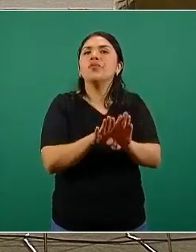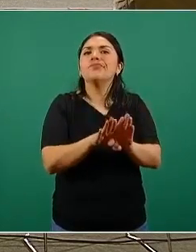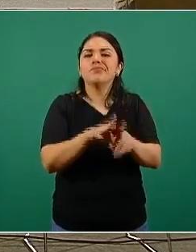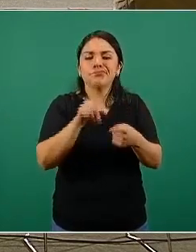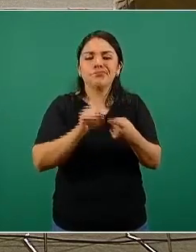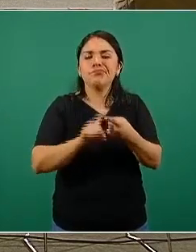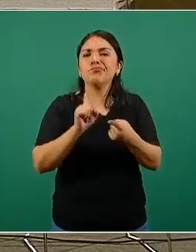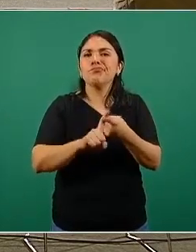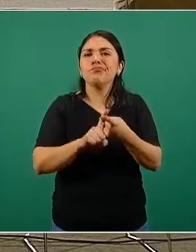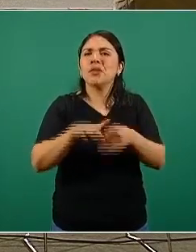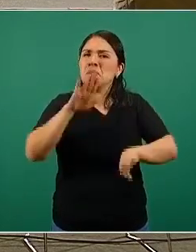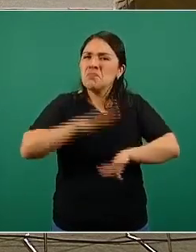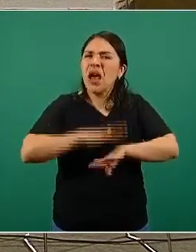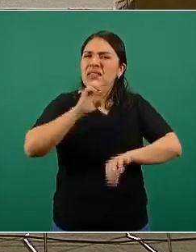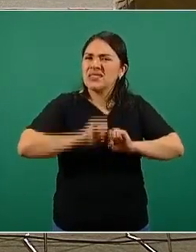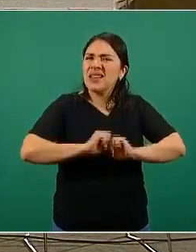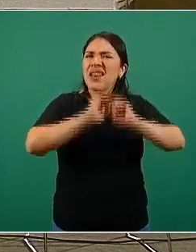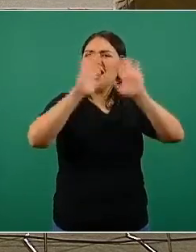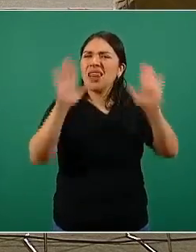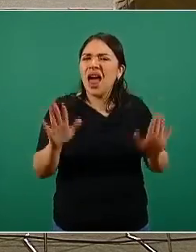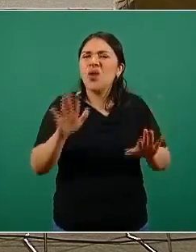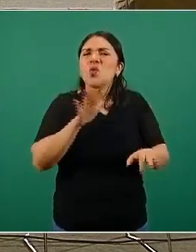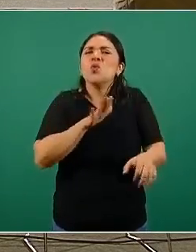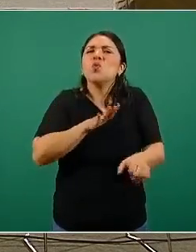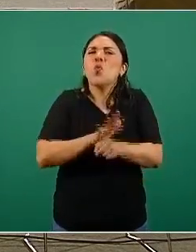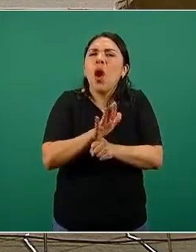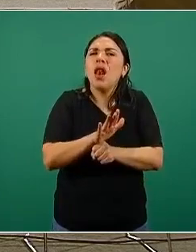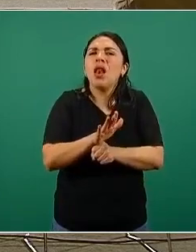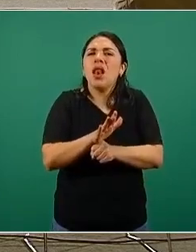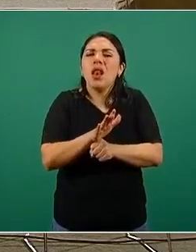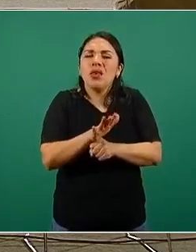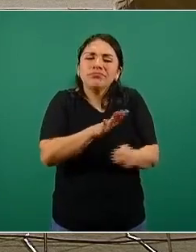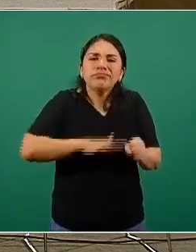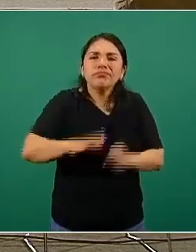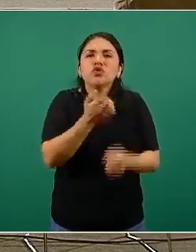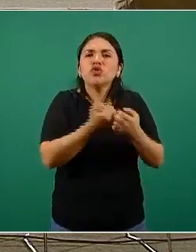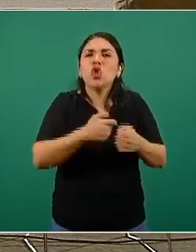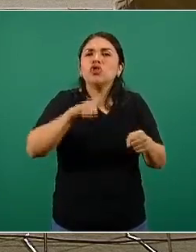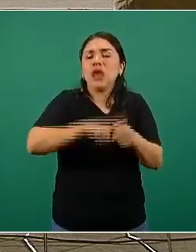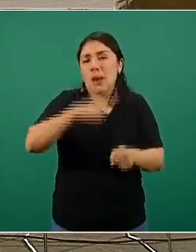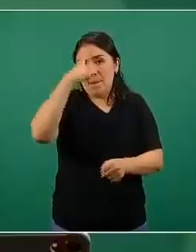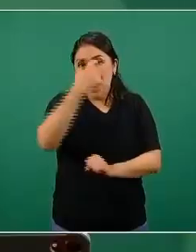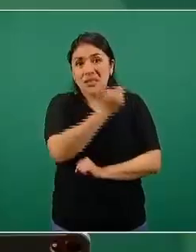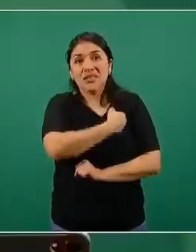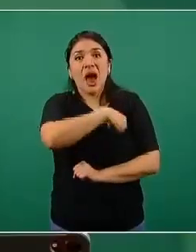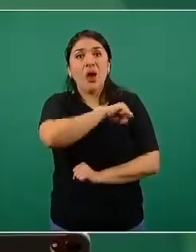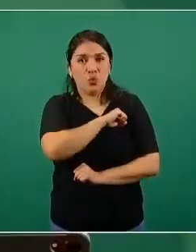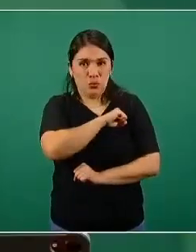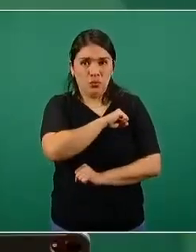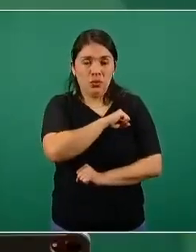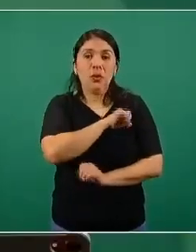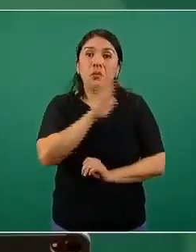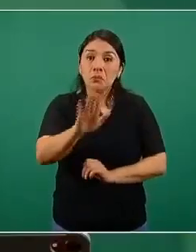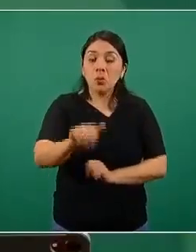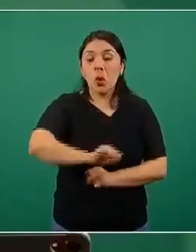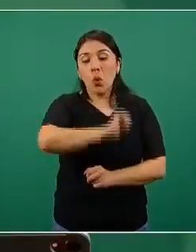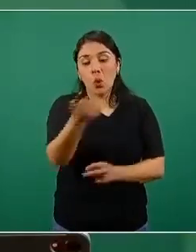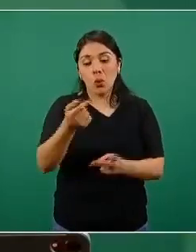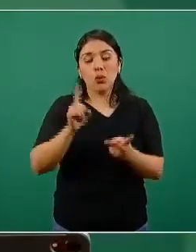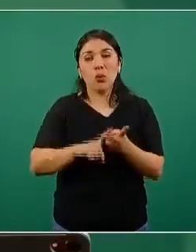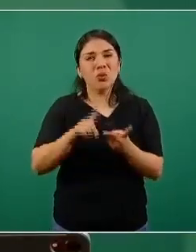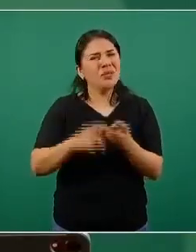enfoque claro en los determinantes sociales de la salud en general, pero también una